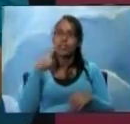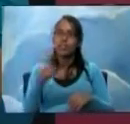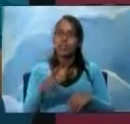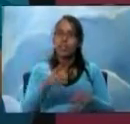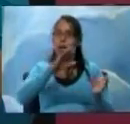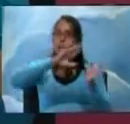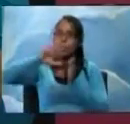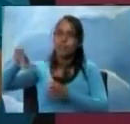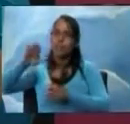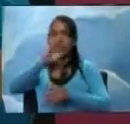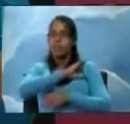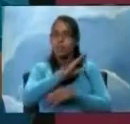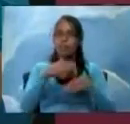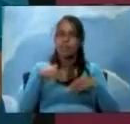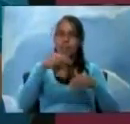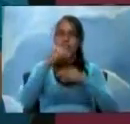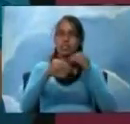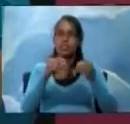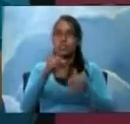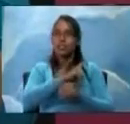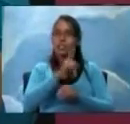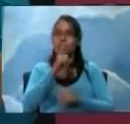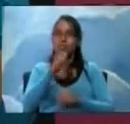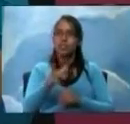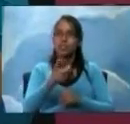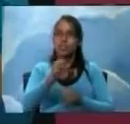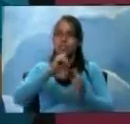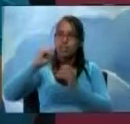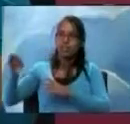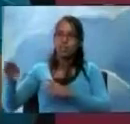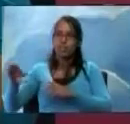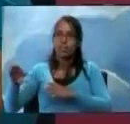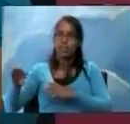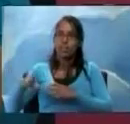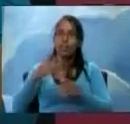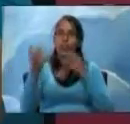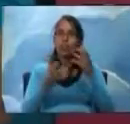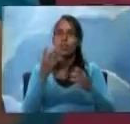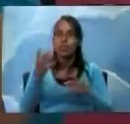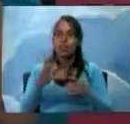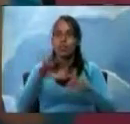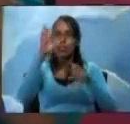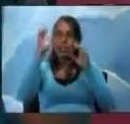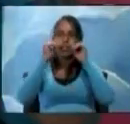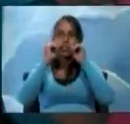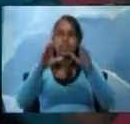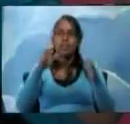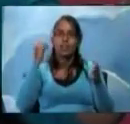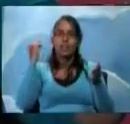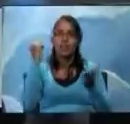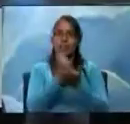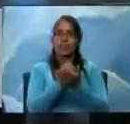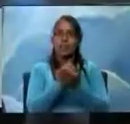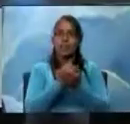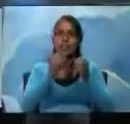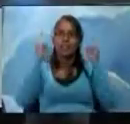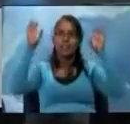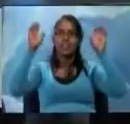decirle, apartaos de mí, hacedores de maldad, maldito al lago de fuego. Dios les guarde y Dios les bendiga.